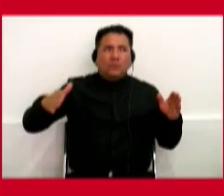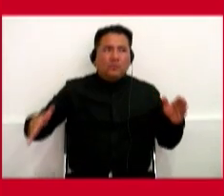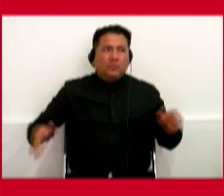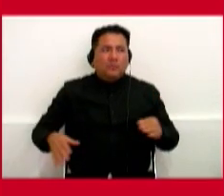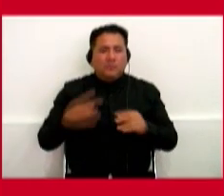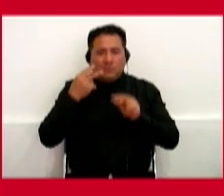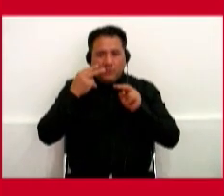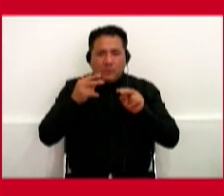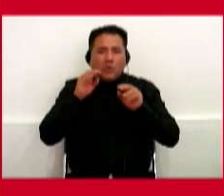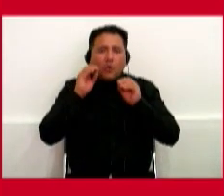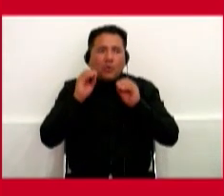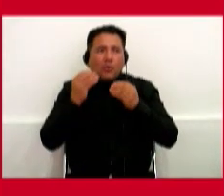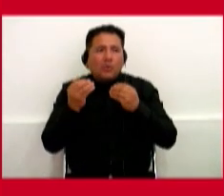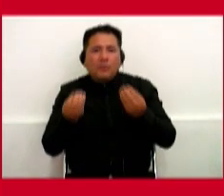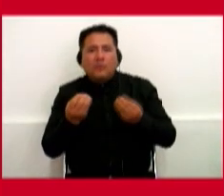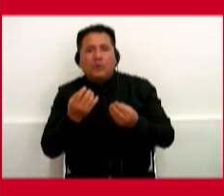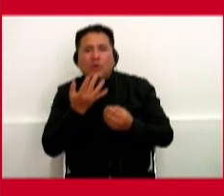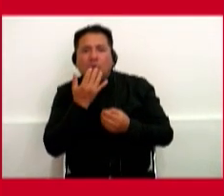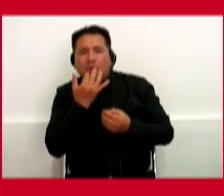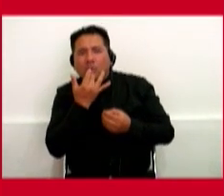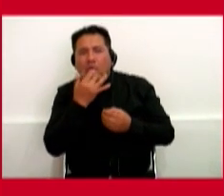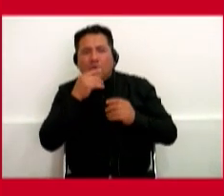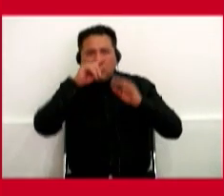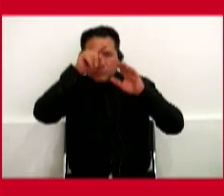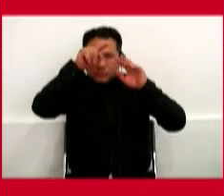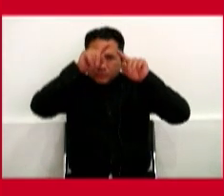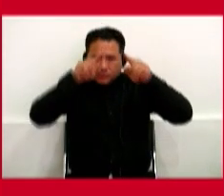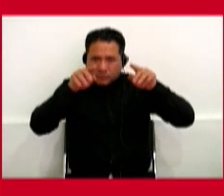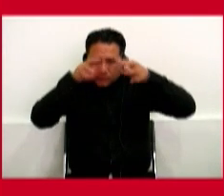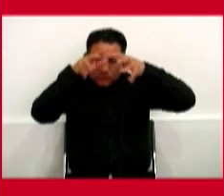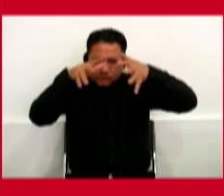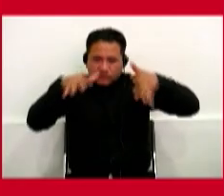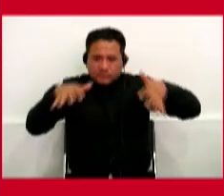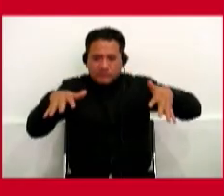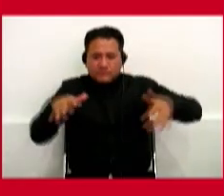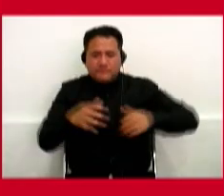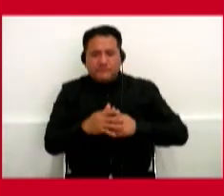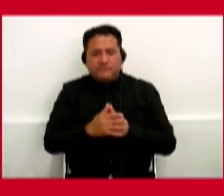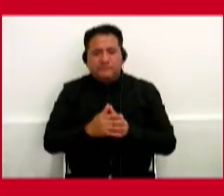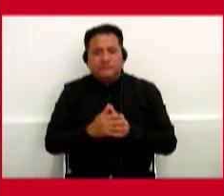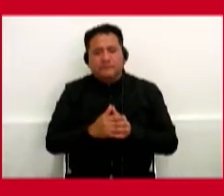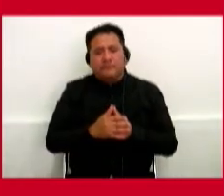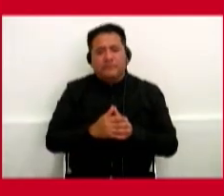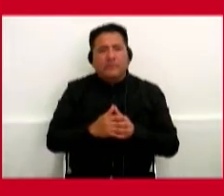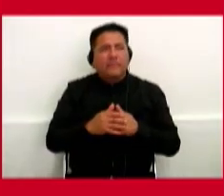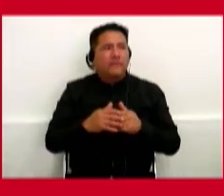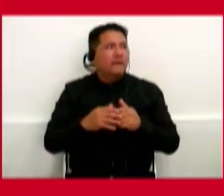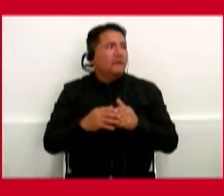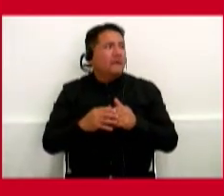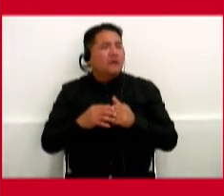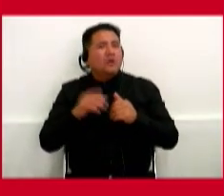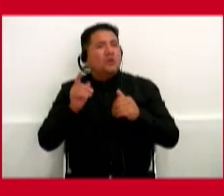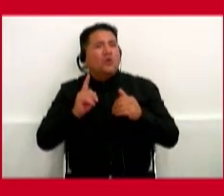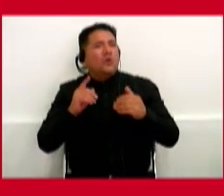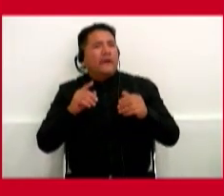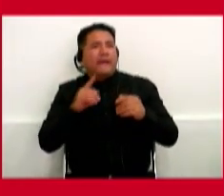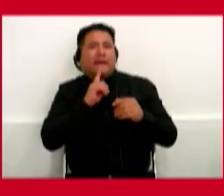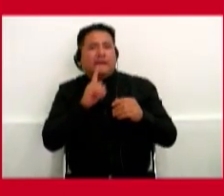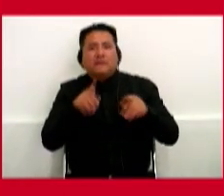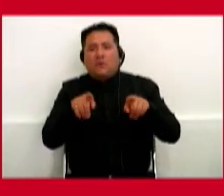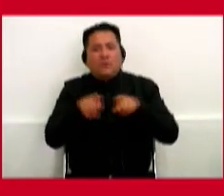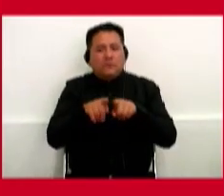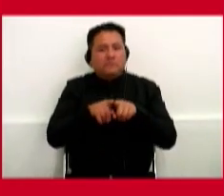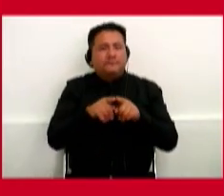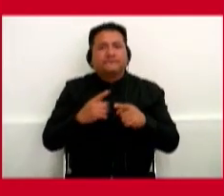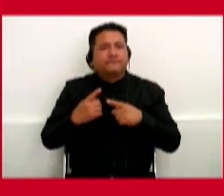envolvente. Pero eso suena simple, pero es complejo cuando tenemos un yacimiento que no necesariamente se comporta igual en todas partes de